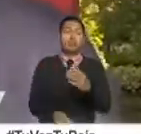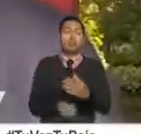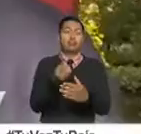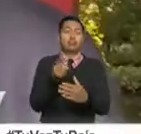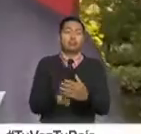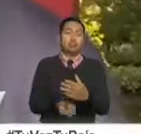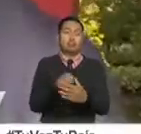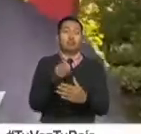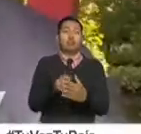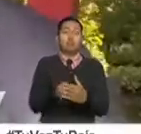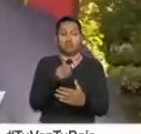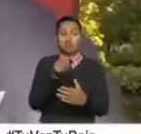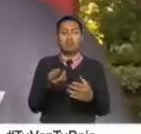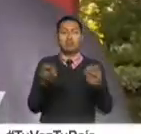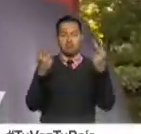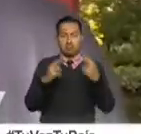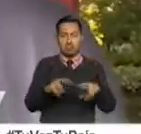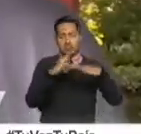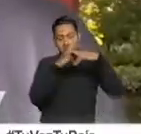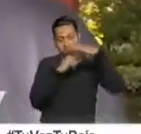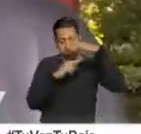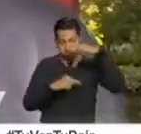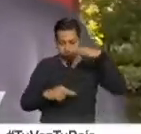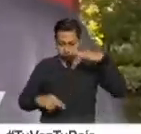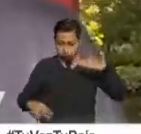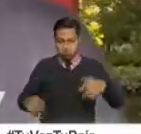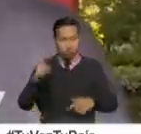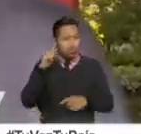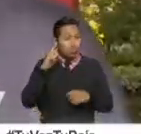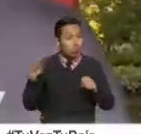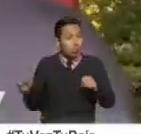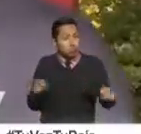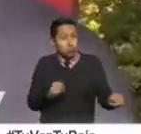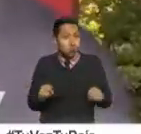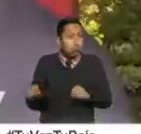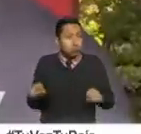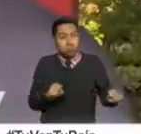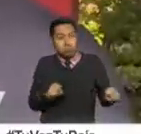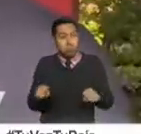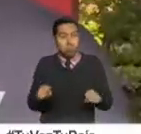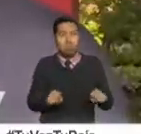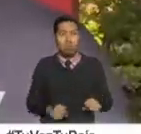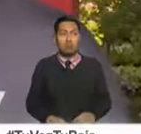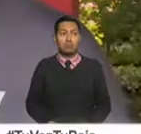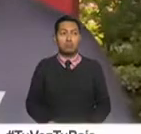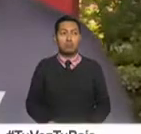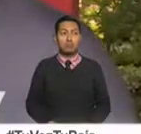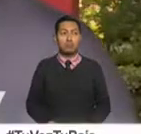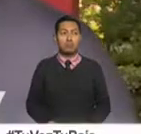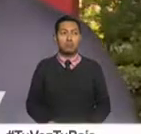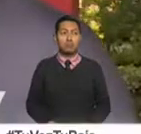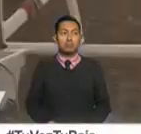buceando también tuvimos algunos. Bajo el agua puede escucharse, es bastante fuerte en realidad.